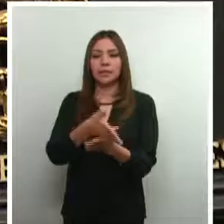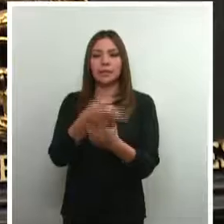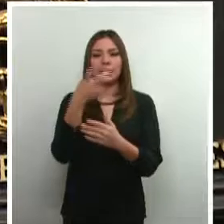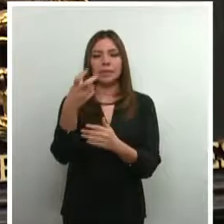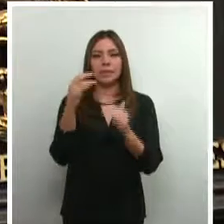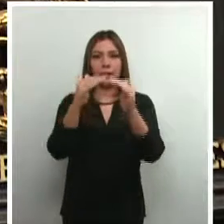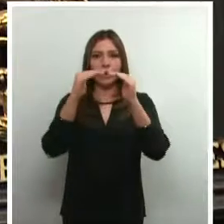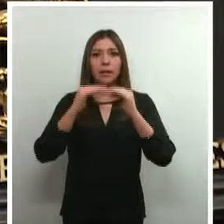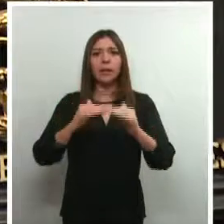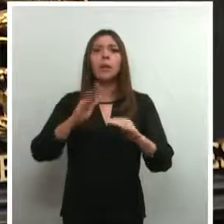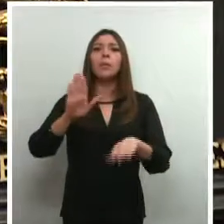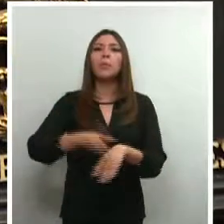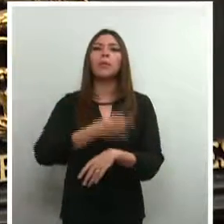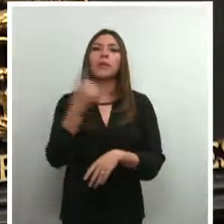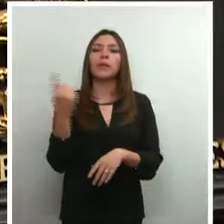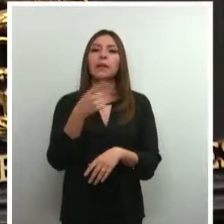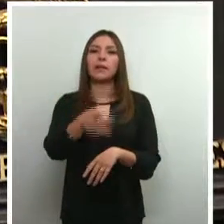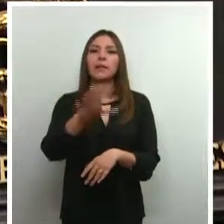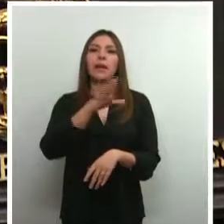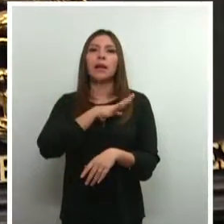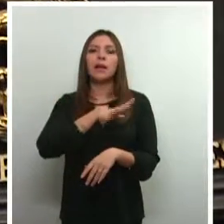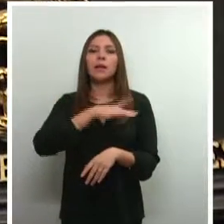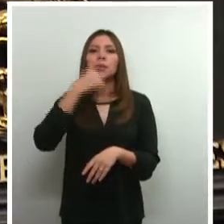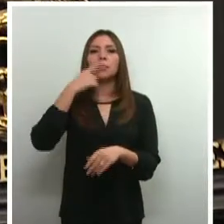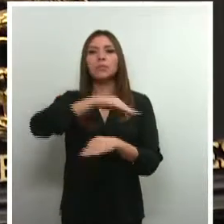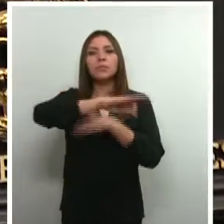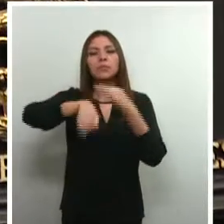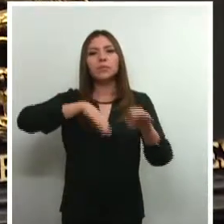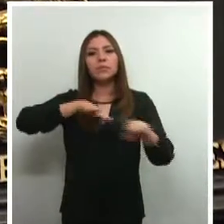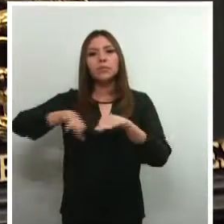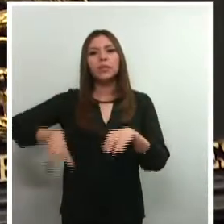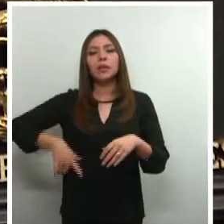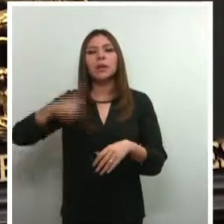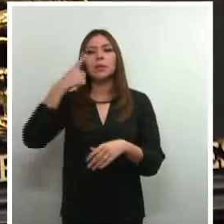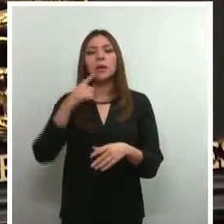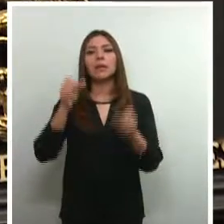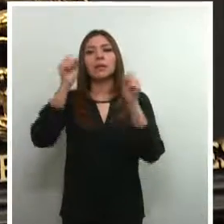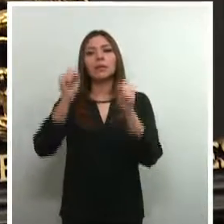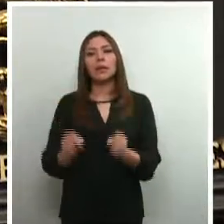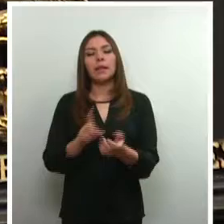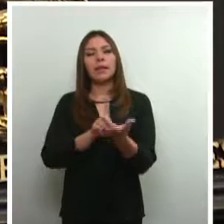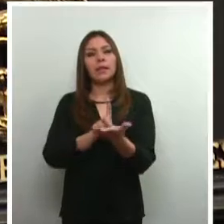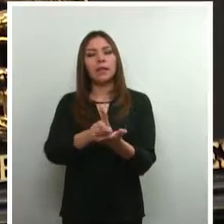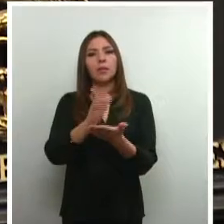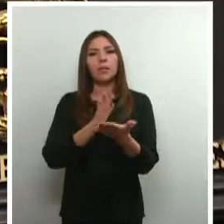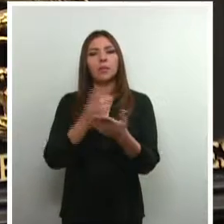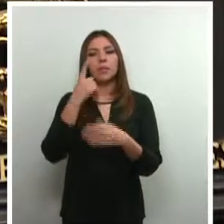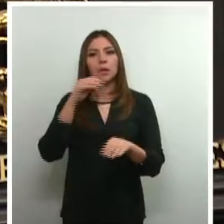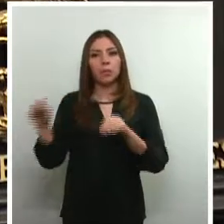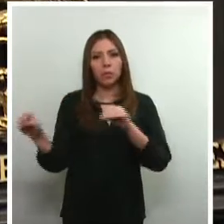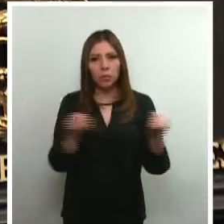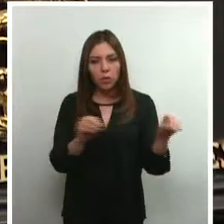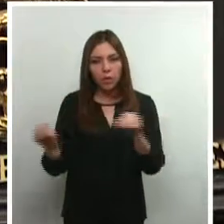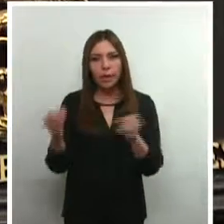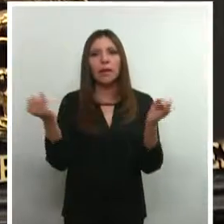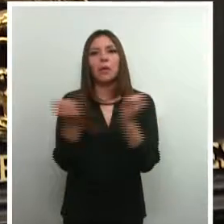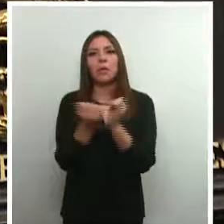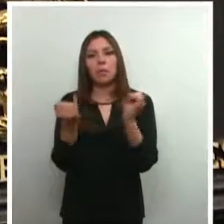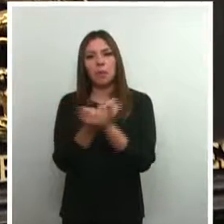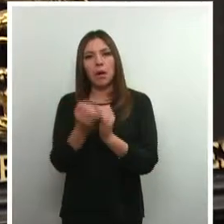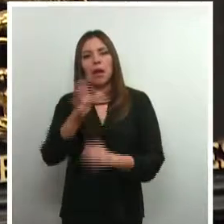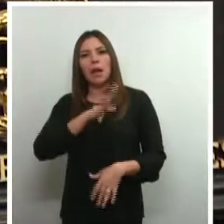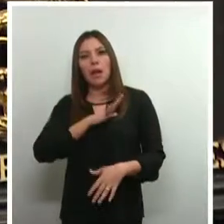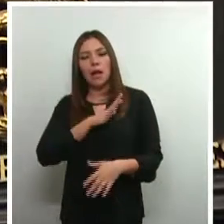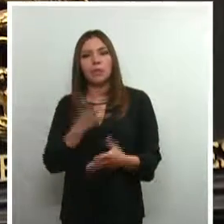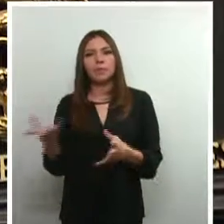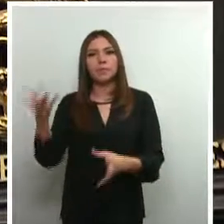ya que implica las medidas que tomarán las autoridades para garantizar el derecho a la movilidad, y esto incluye la accesibilidad.